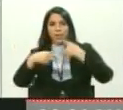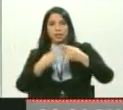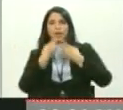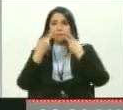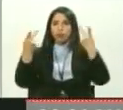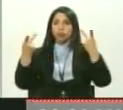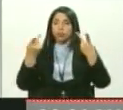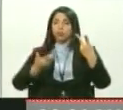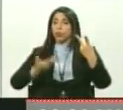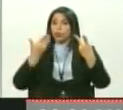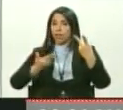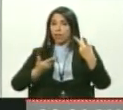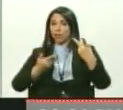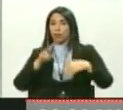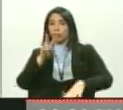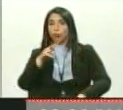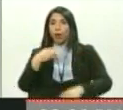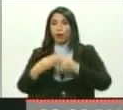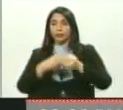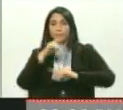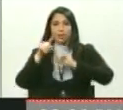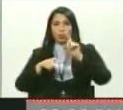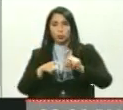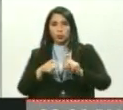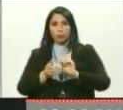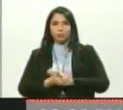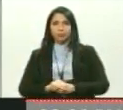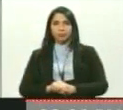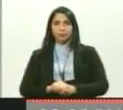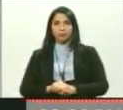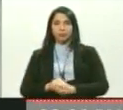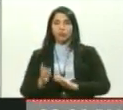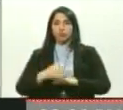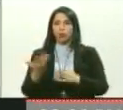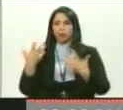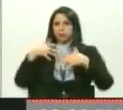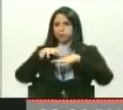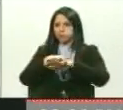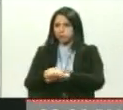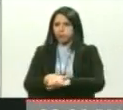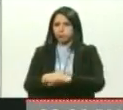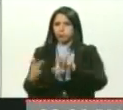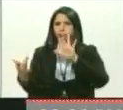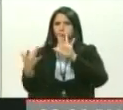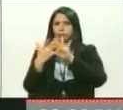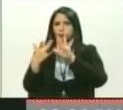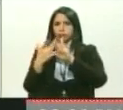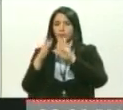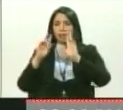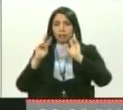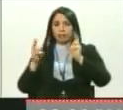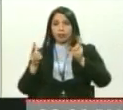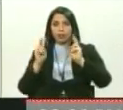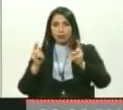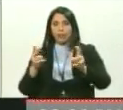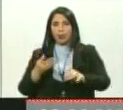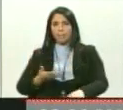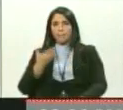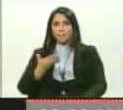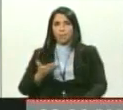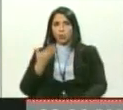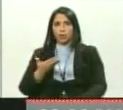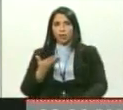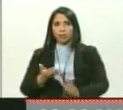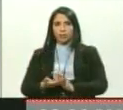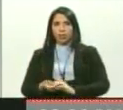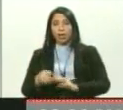Muy importantes las dos que vamos a hacer porque tiene relación directa con temas vitales, vitales